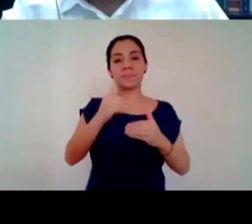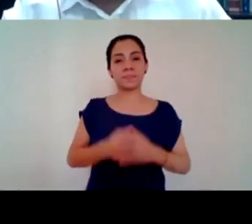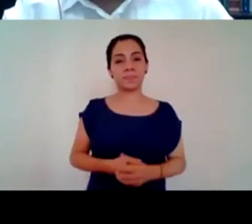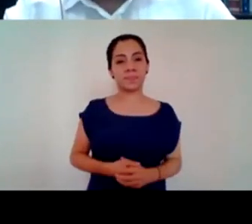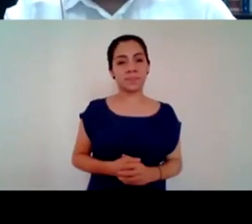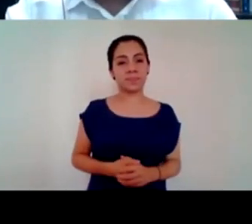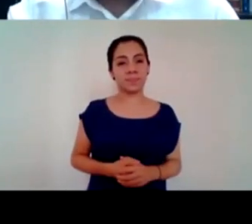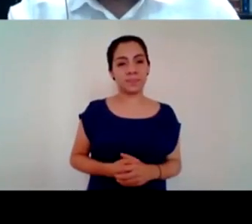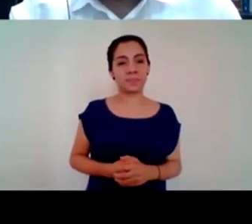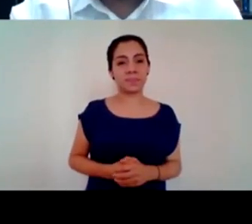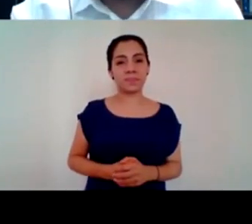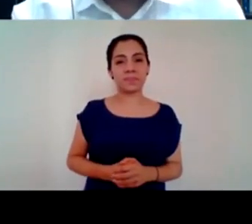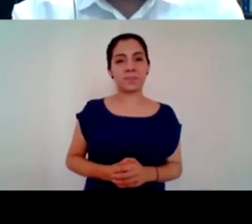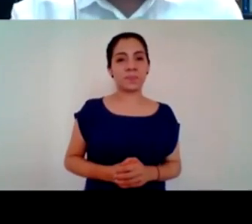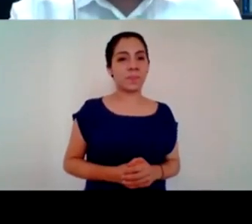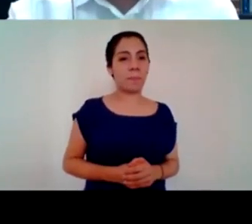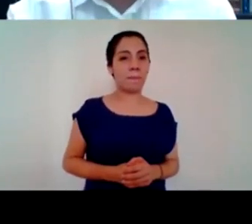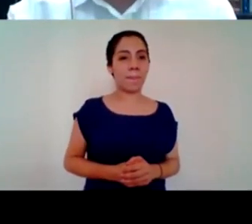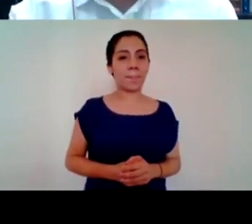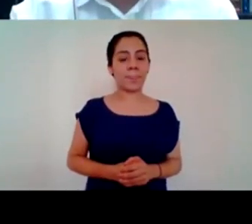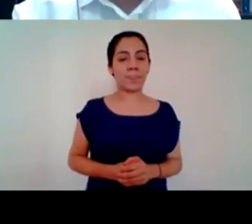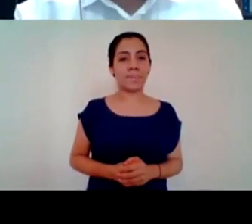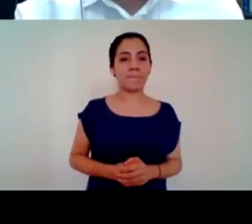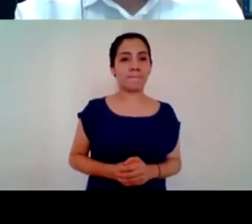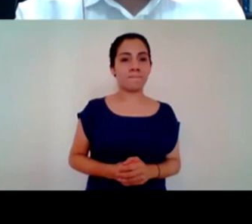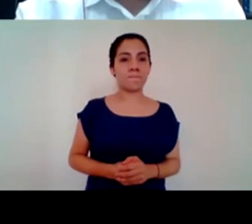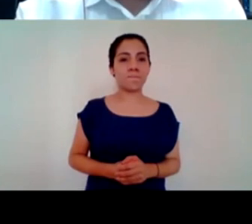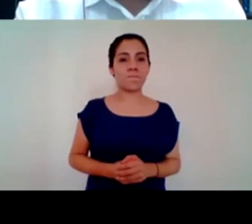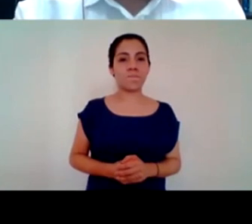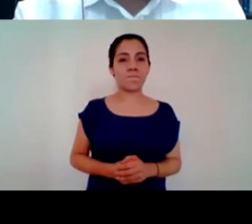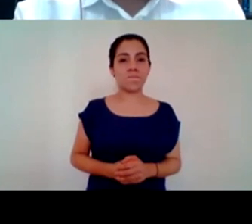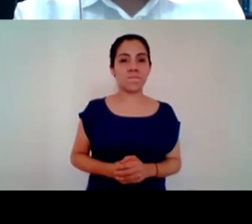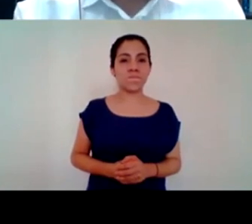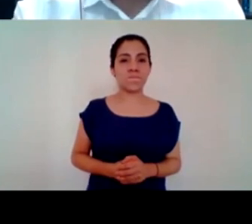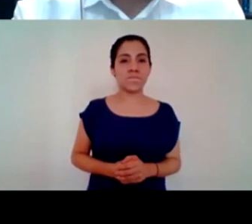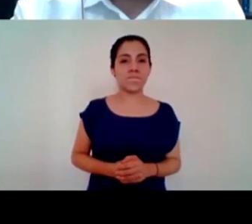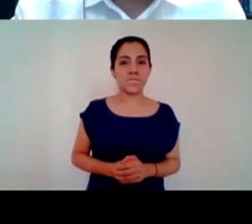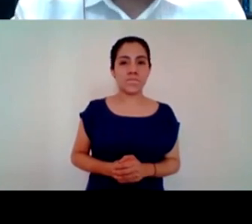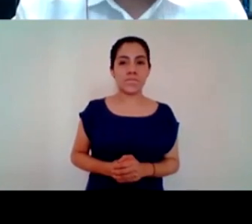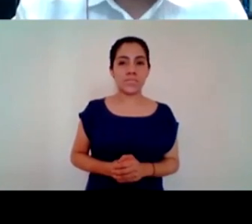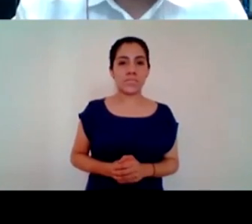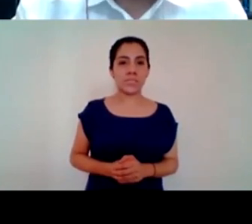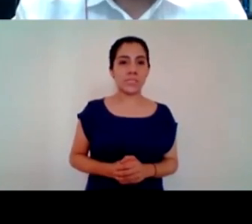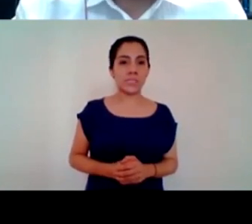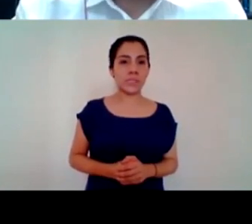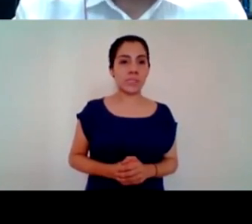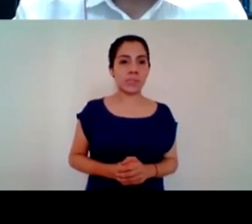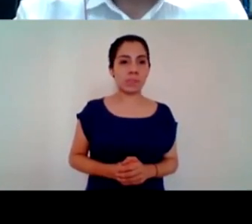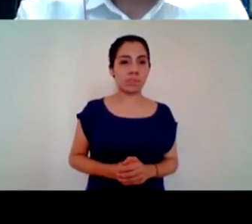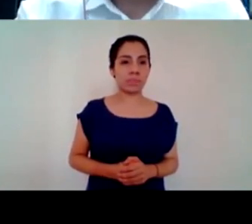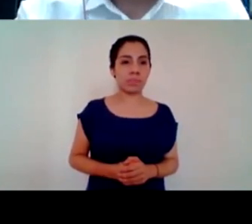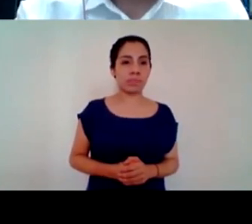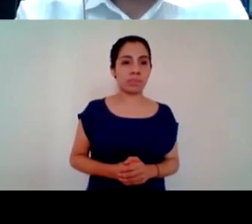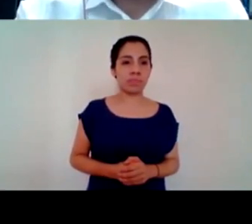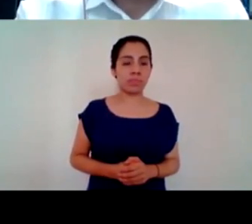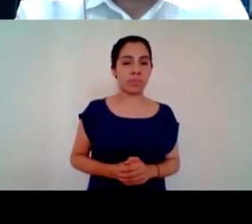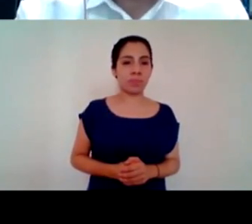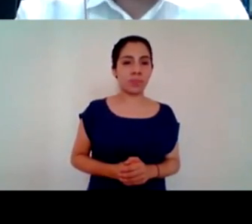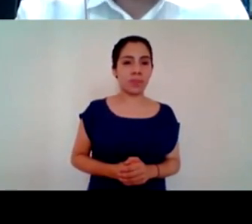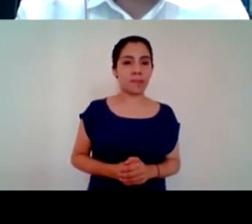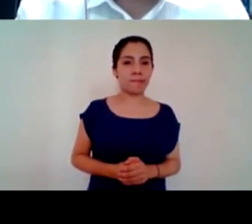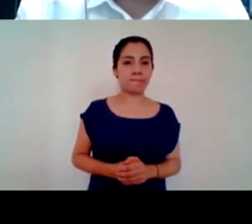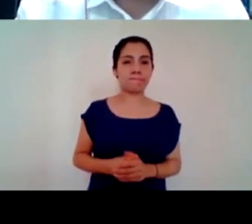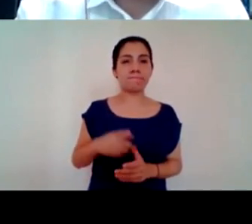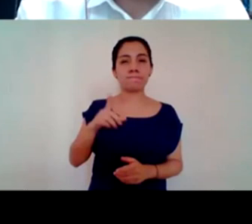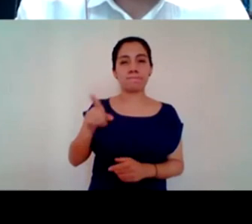Bueno, estaba yo pensando en lo que estaba comentando Carla acerca de